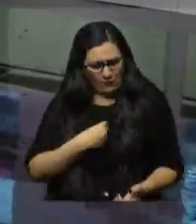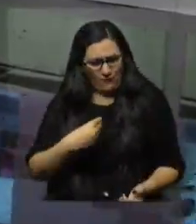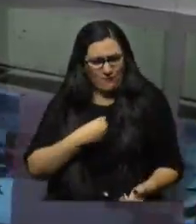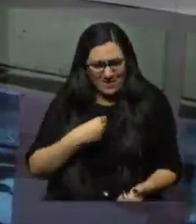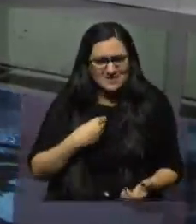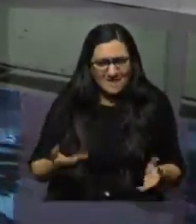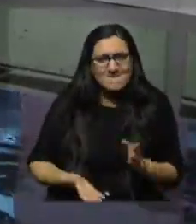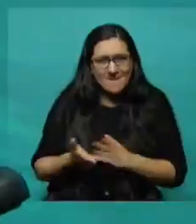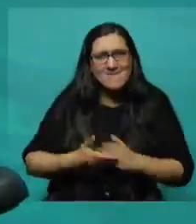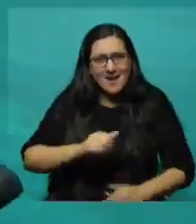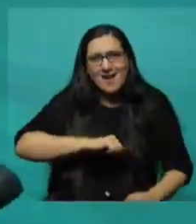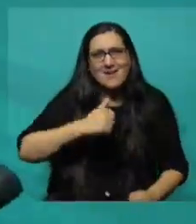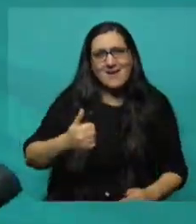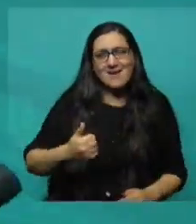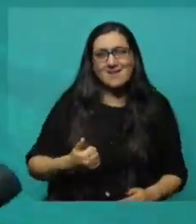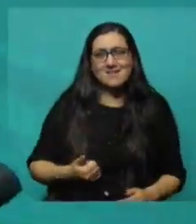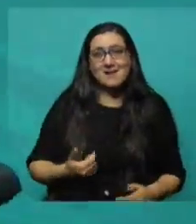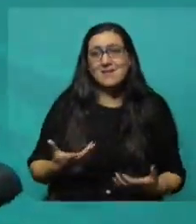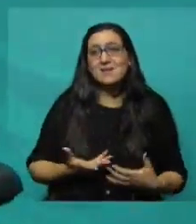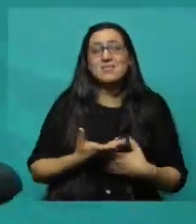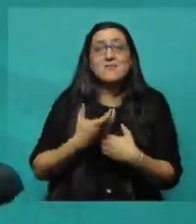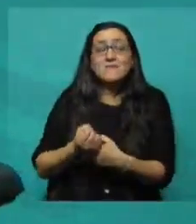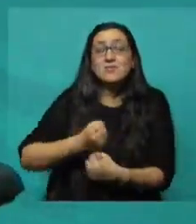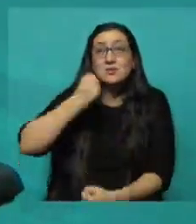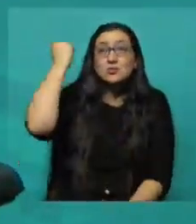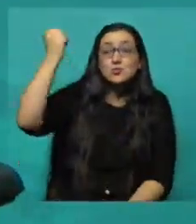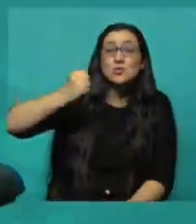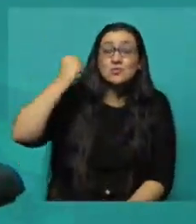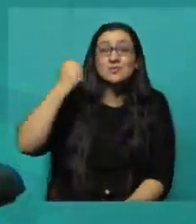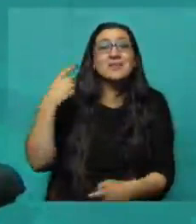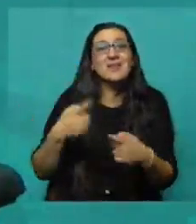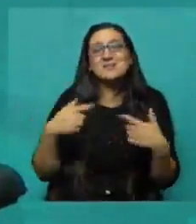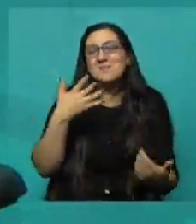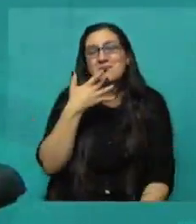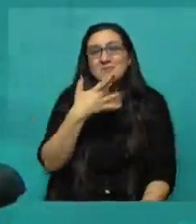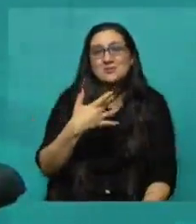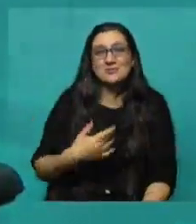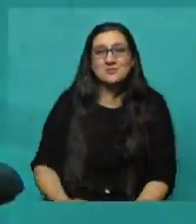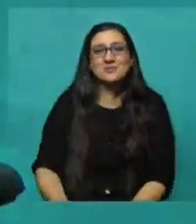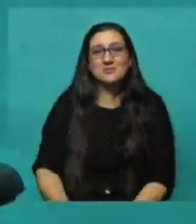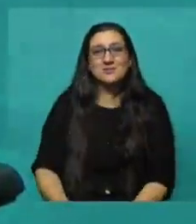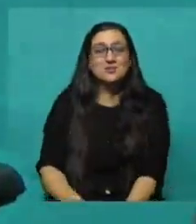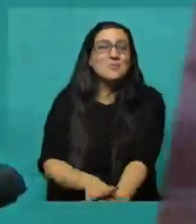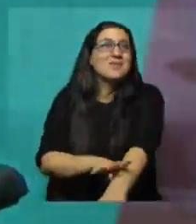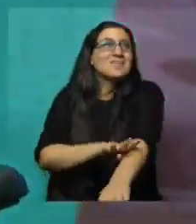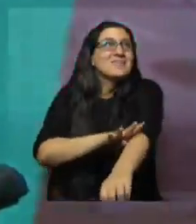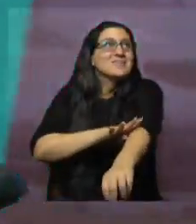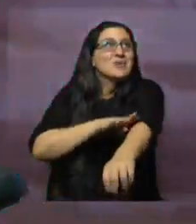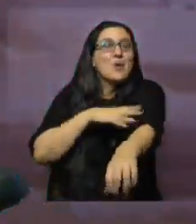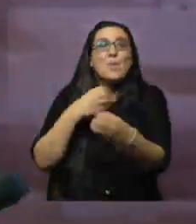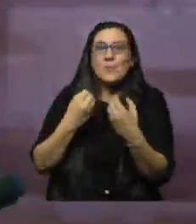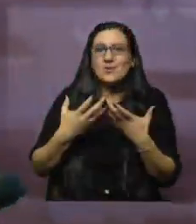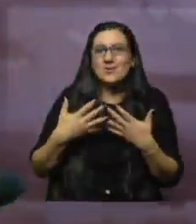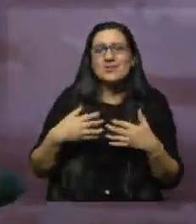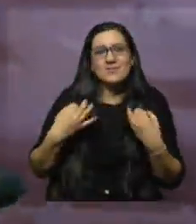confianza absoluta en alguien que va a defender un sueño es de las cosas más maravillosas. Y me trabo y me erizo porque realmente es muy